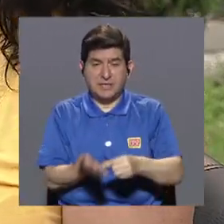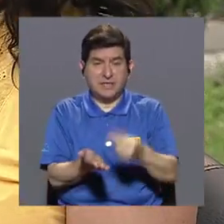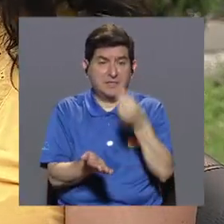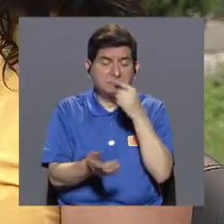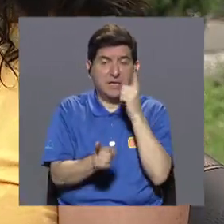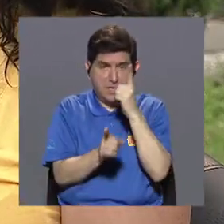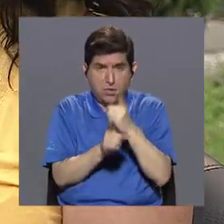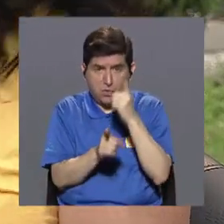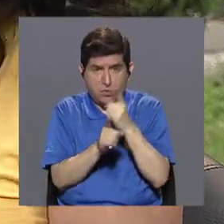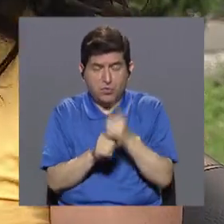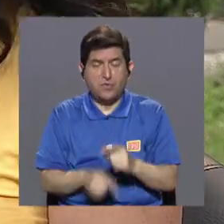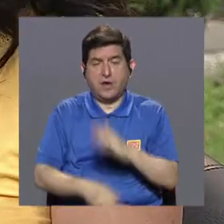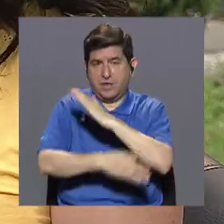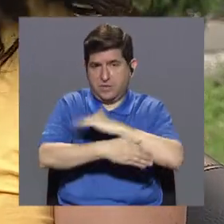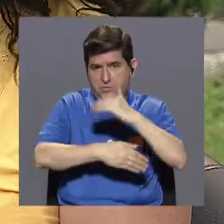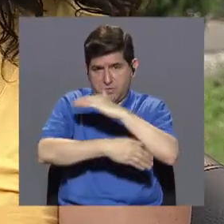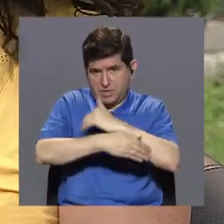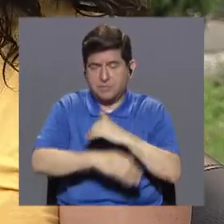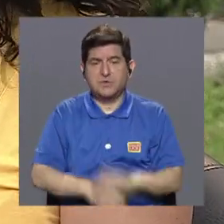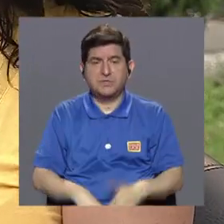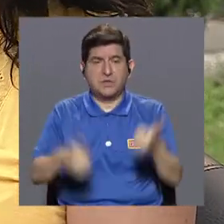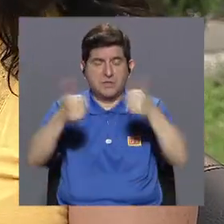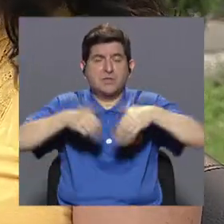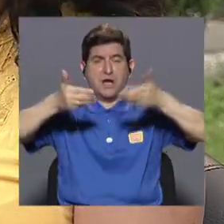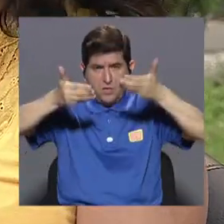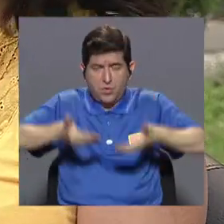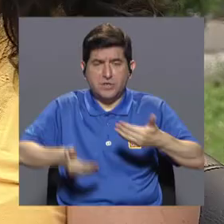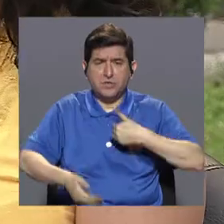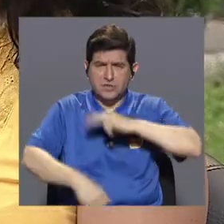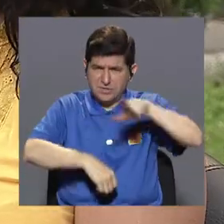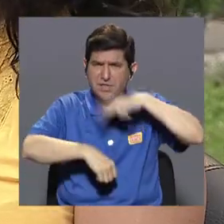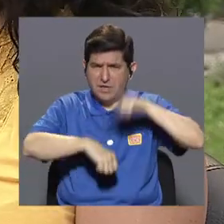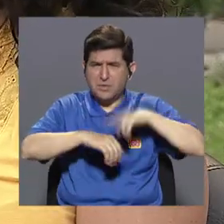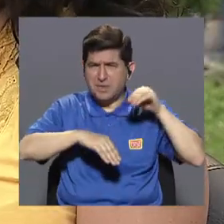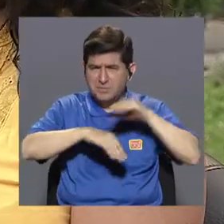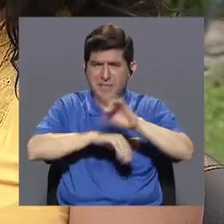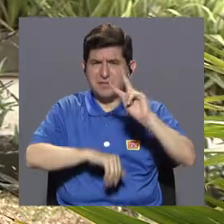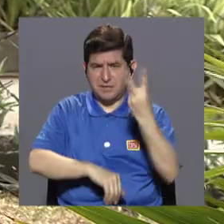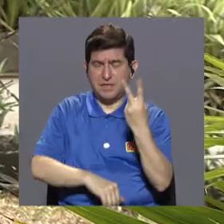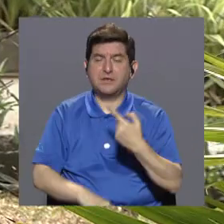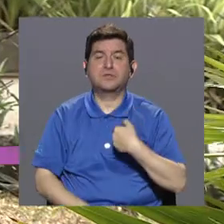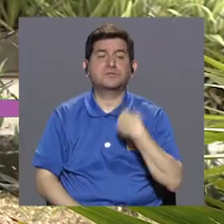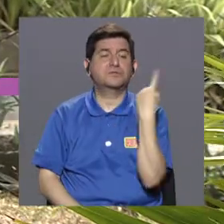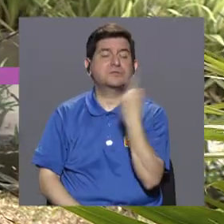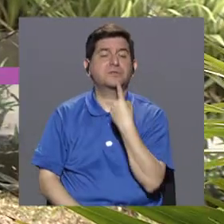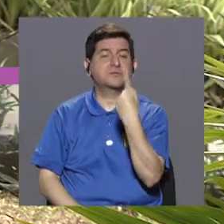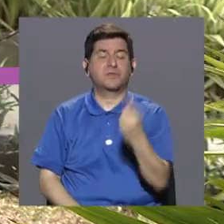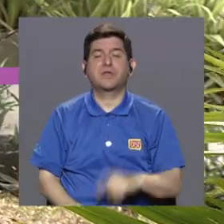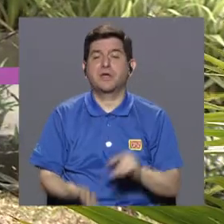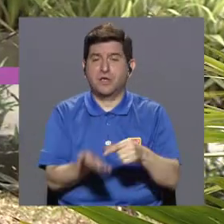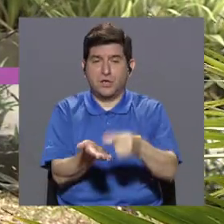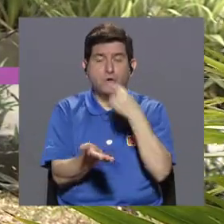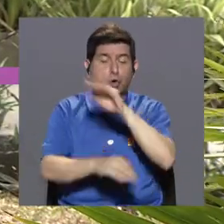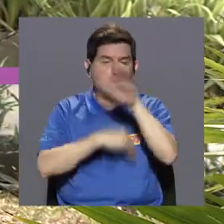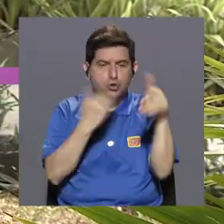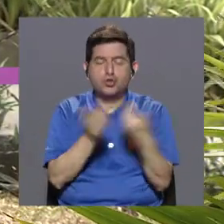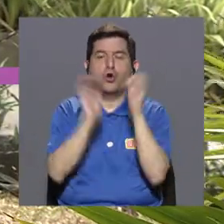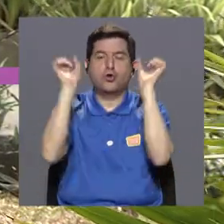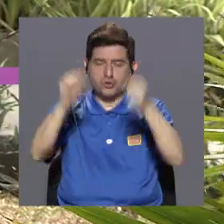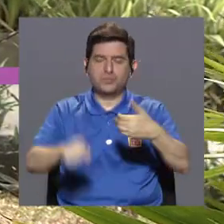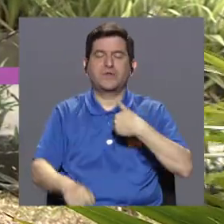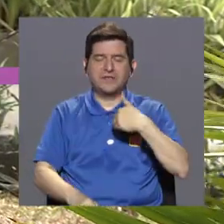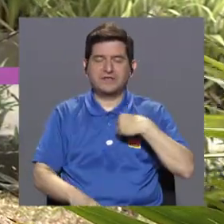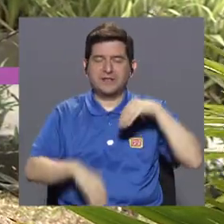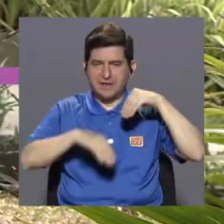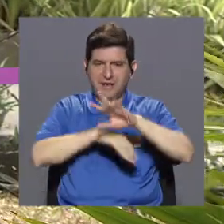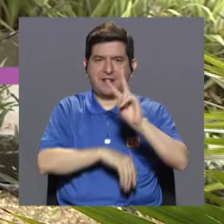dando el medicamento que le corresponde a la mascota que le corresponde uh-huh. según el peso, ¿tienen normalmente efectos secundarios? Yo siempre digo que los medicamentos todos pueden